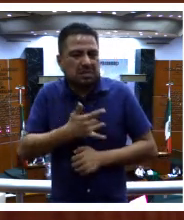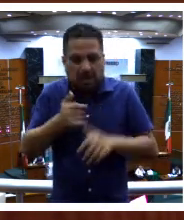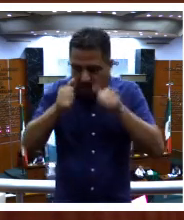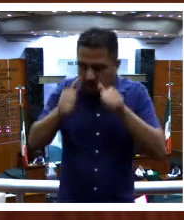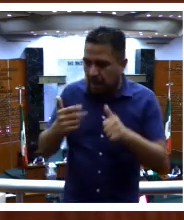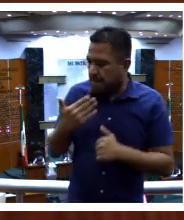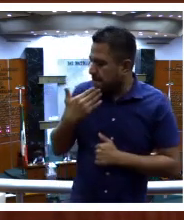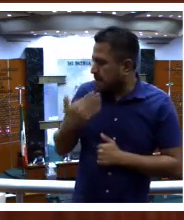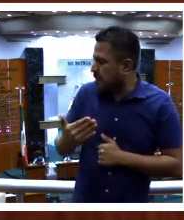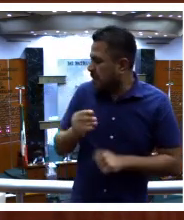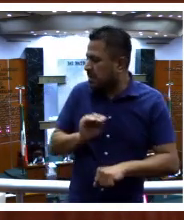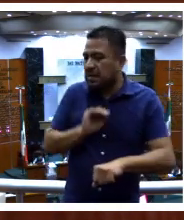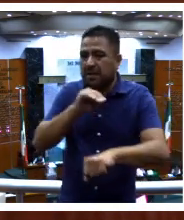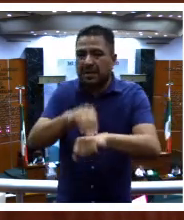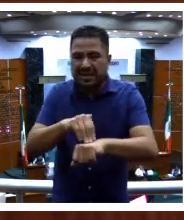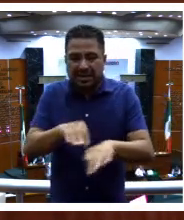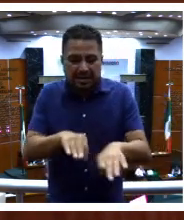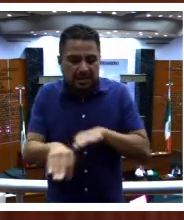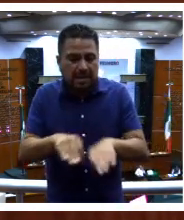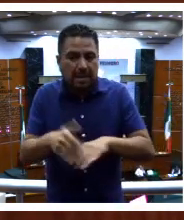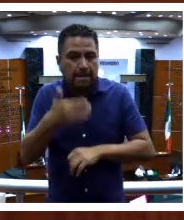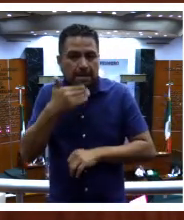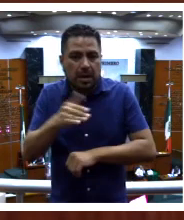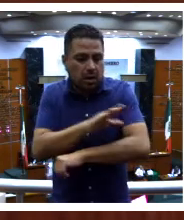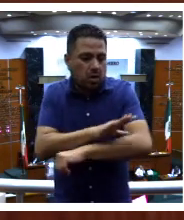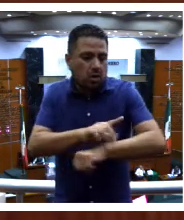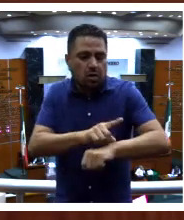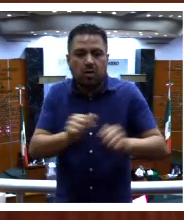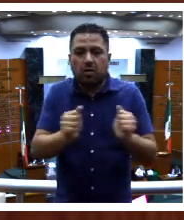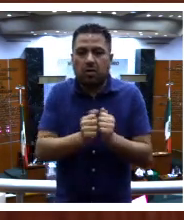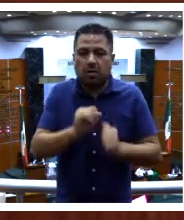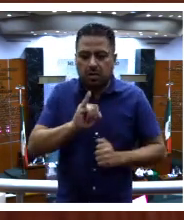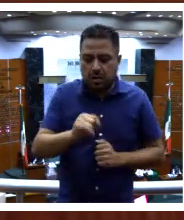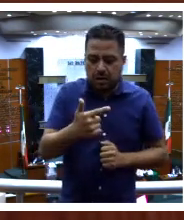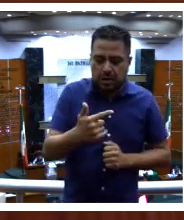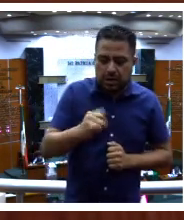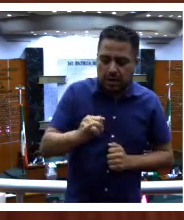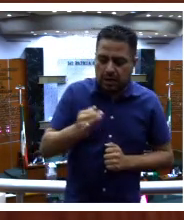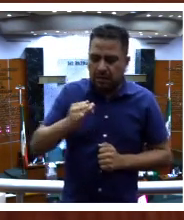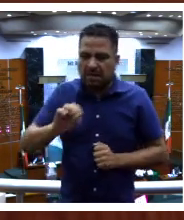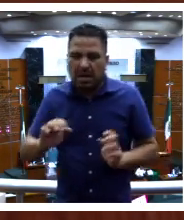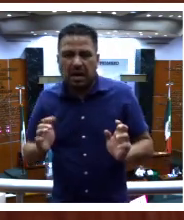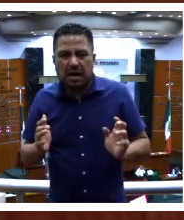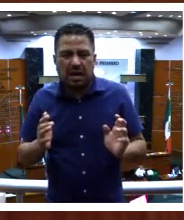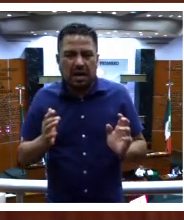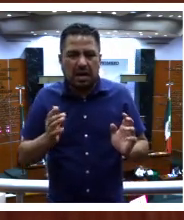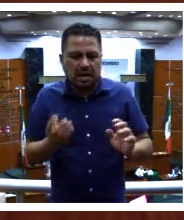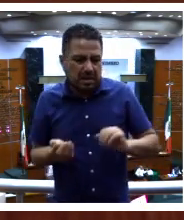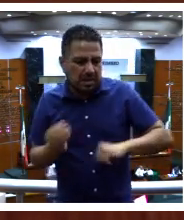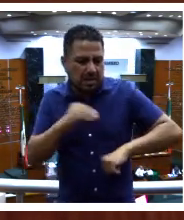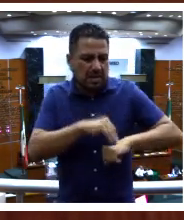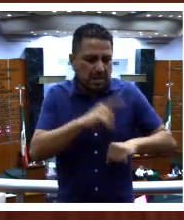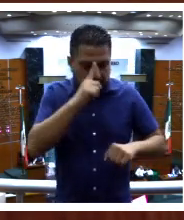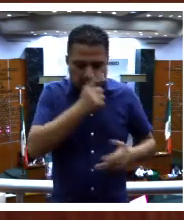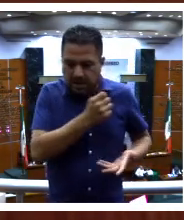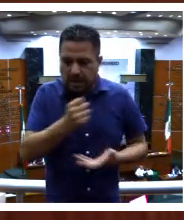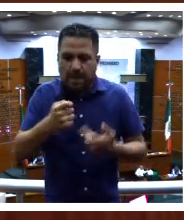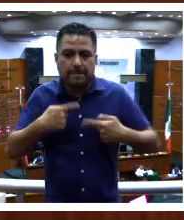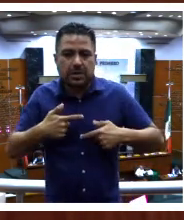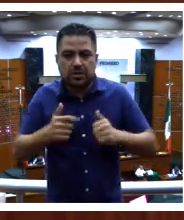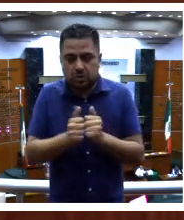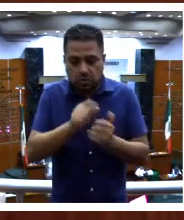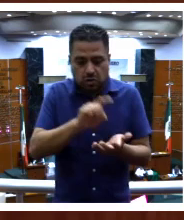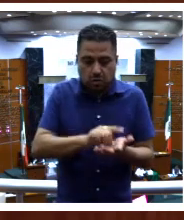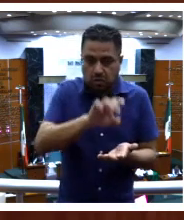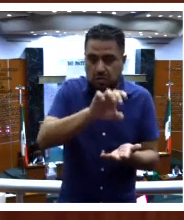demanda? ¿Se han generado mecanismos de coordinación con el IGIFE para aumentar la infraestructura destinada a personas